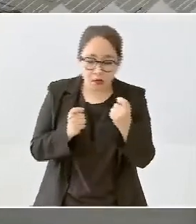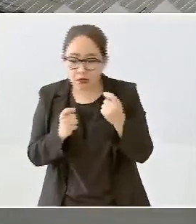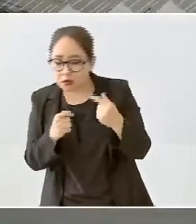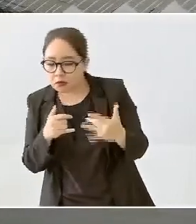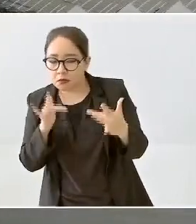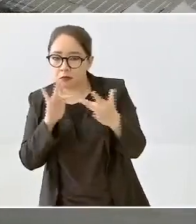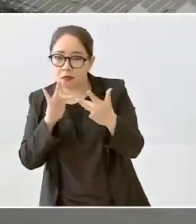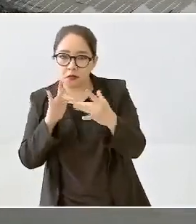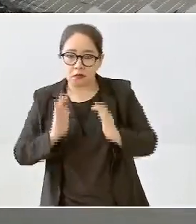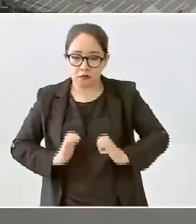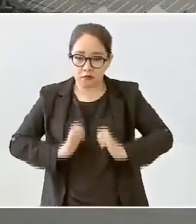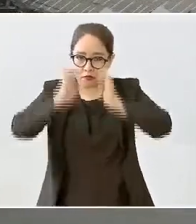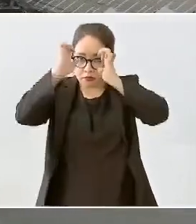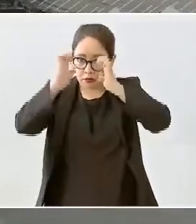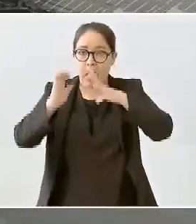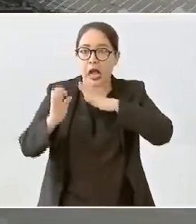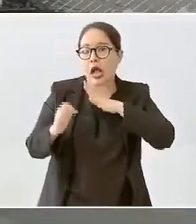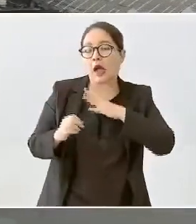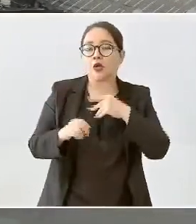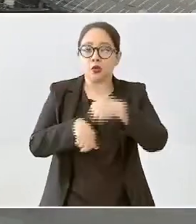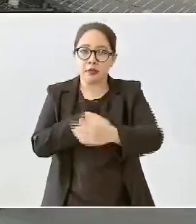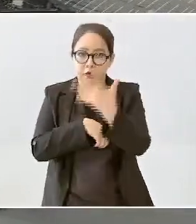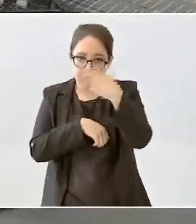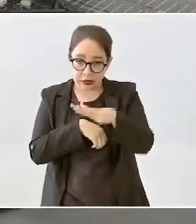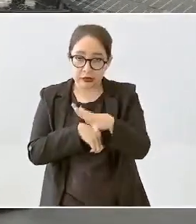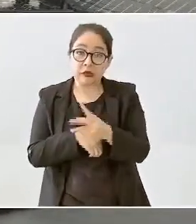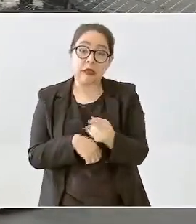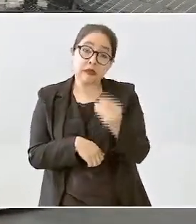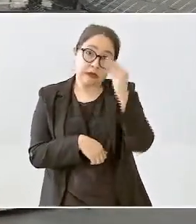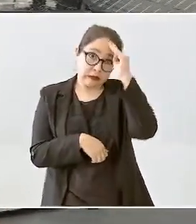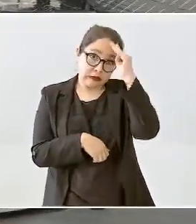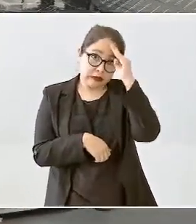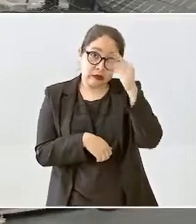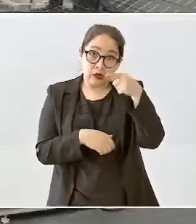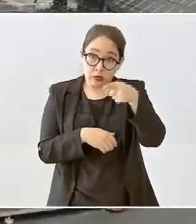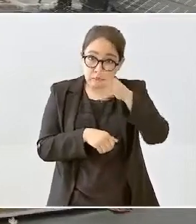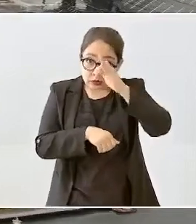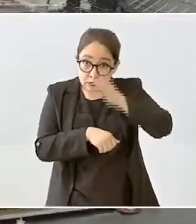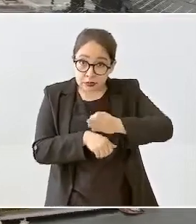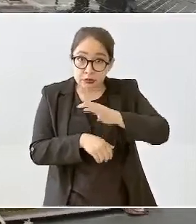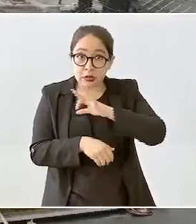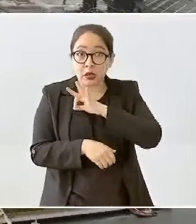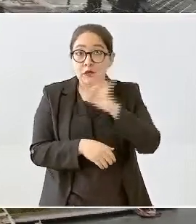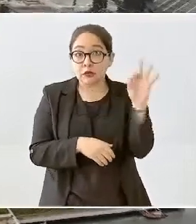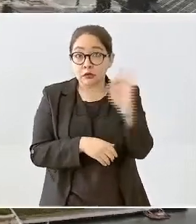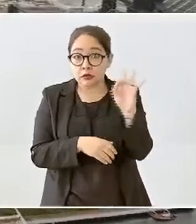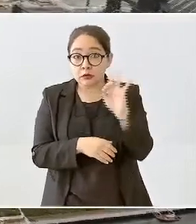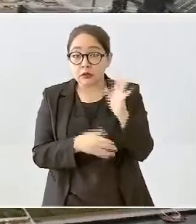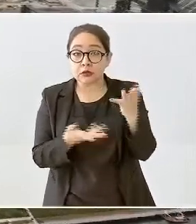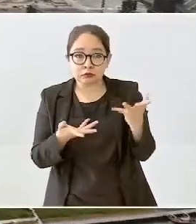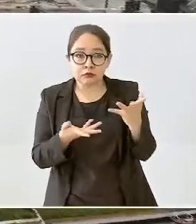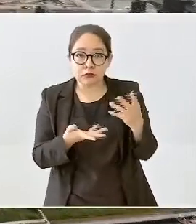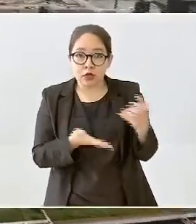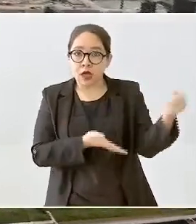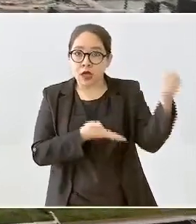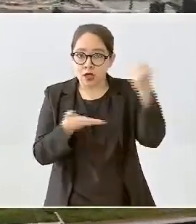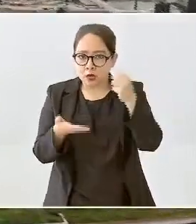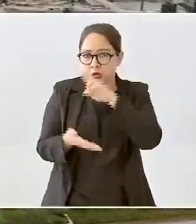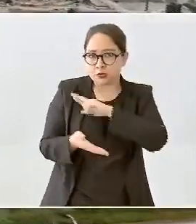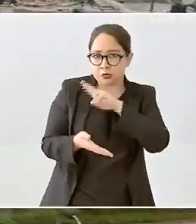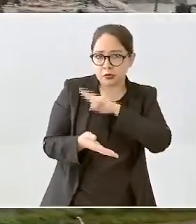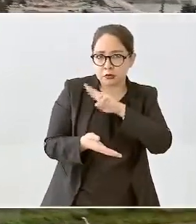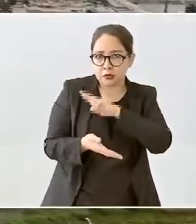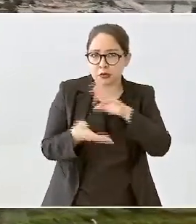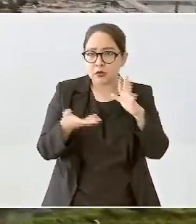este número 10. Aquí se piensa invertir también, si usted así nos lo autoriza, por parte con recursos privados alrededor